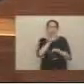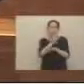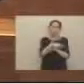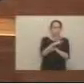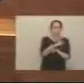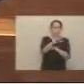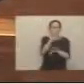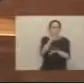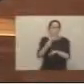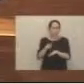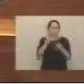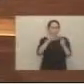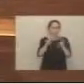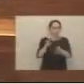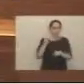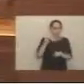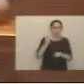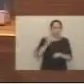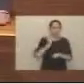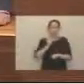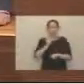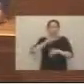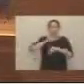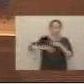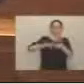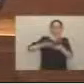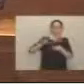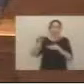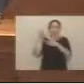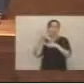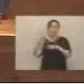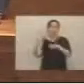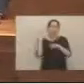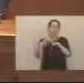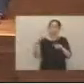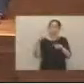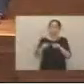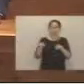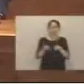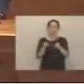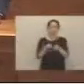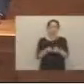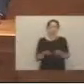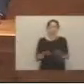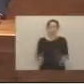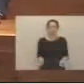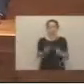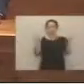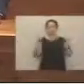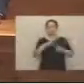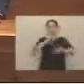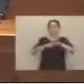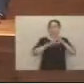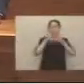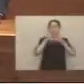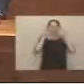corruptos y de esos procedimientos y que ustedes han traído a la política ese aire nuevo depurador.